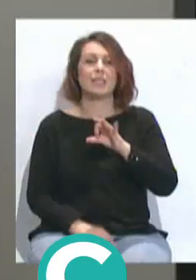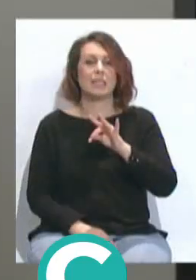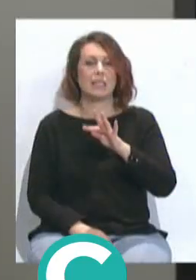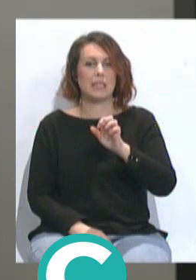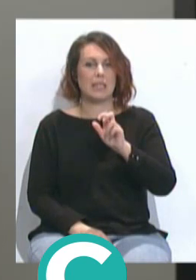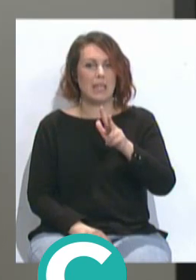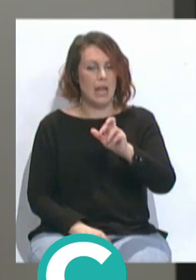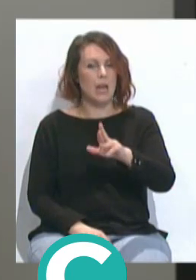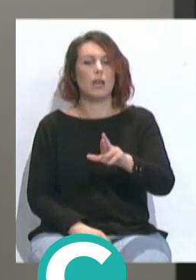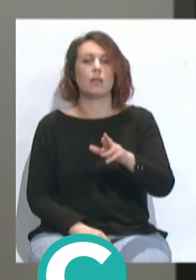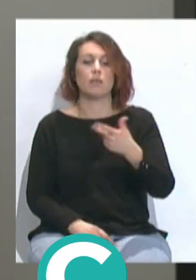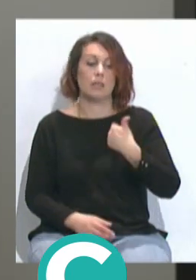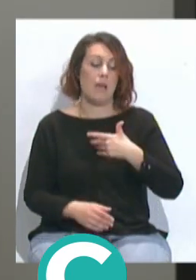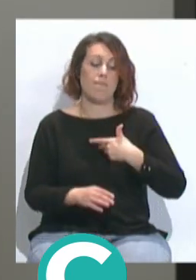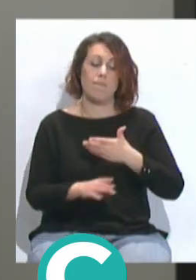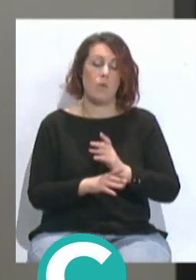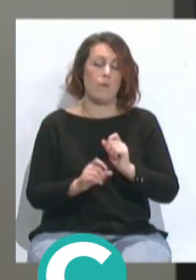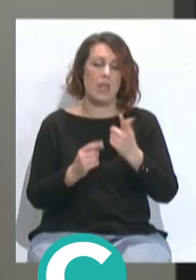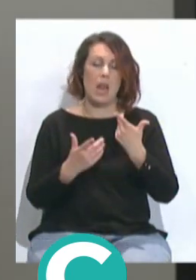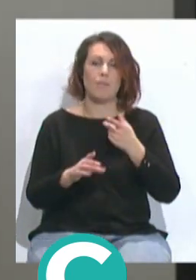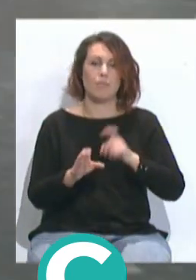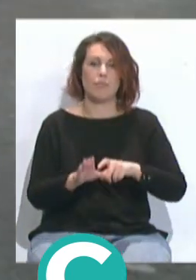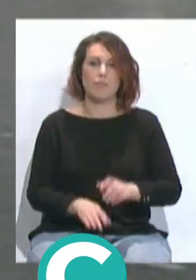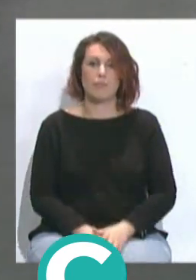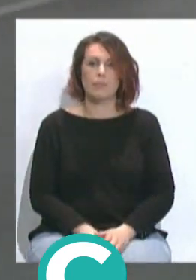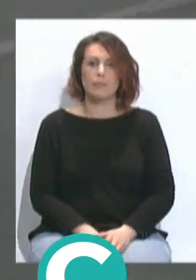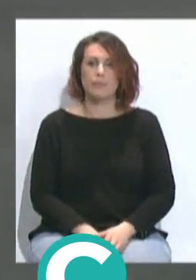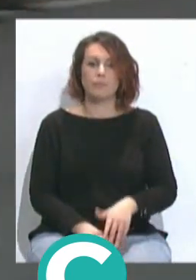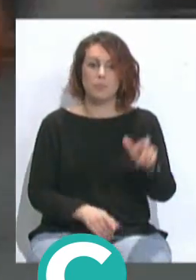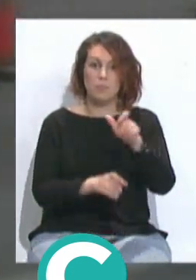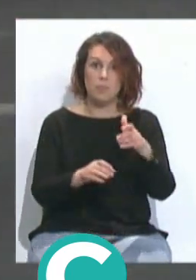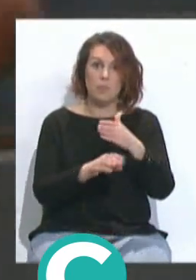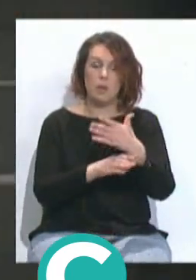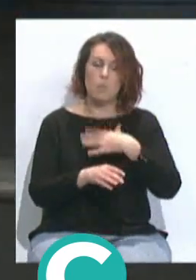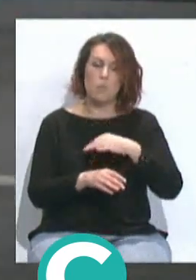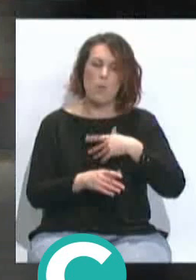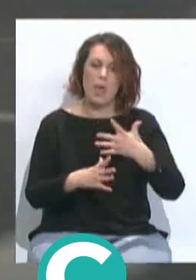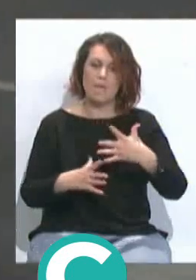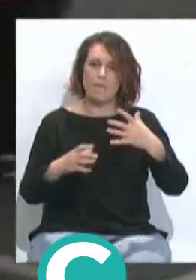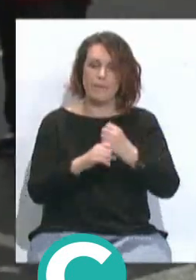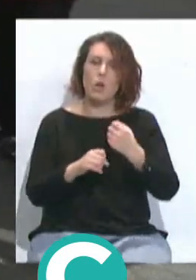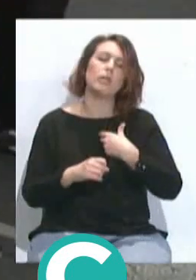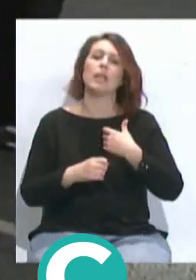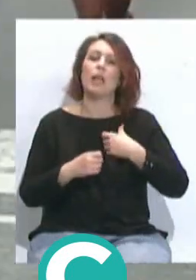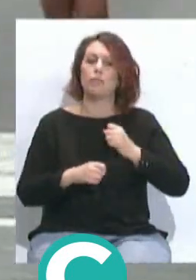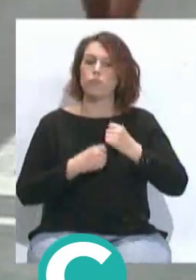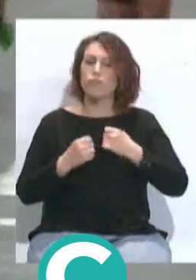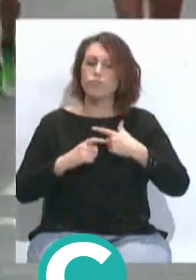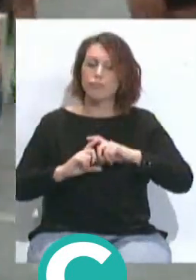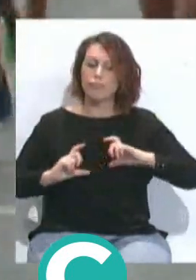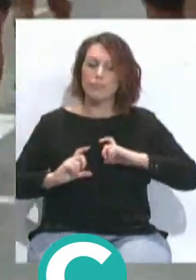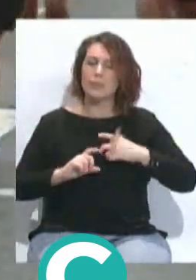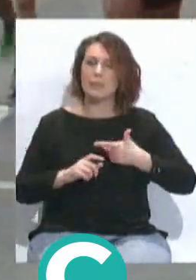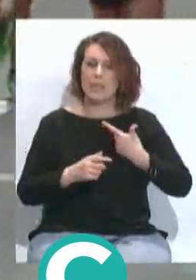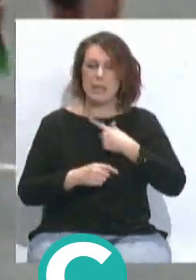que ya también tiene confirmada su participación Los participantes podrán retirar su bolsa del corredor con su dorsal chip y